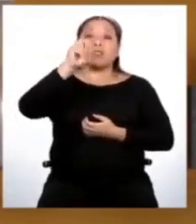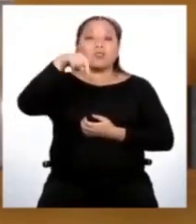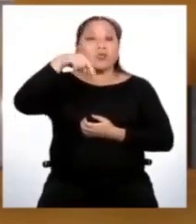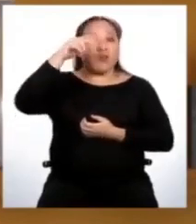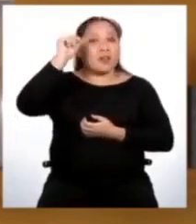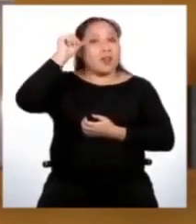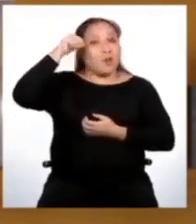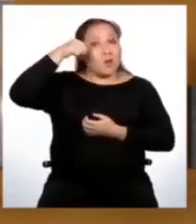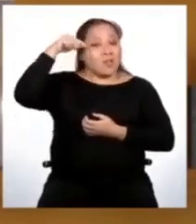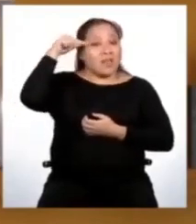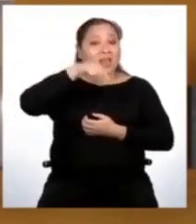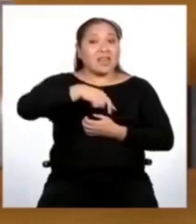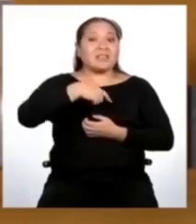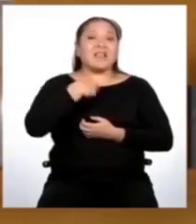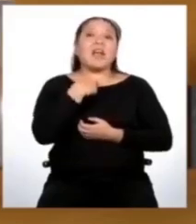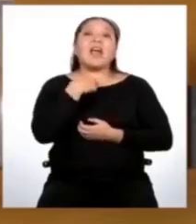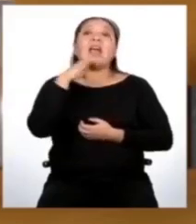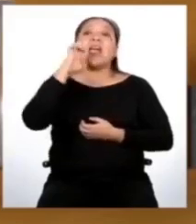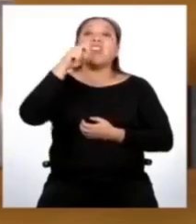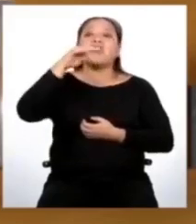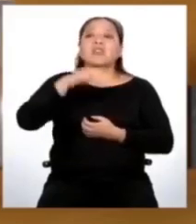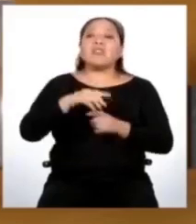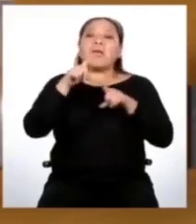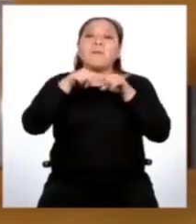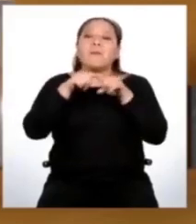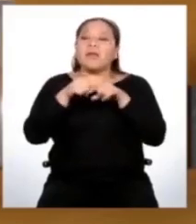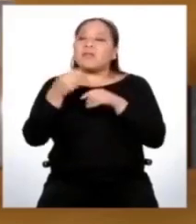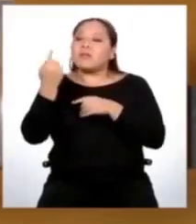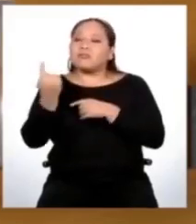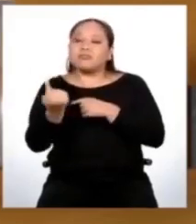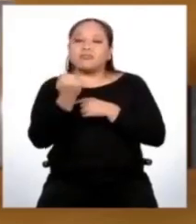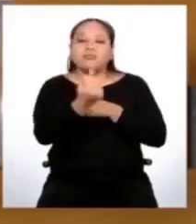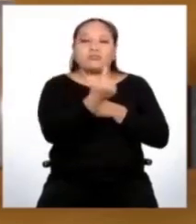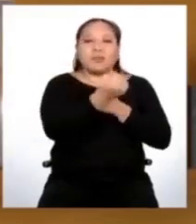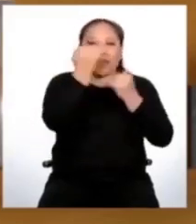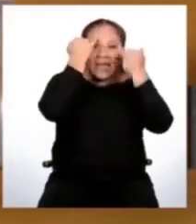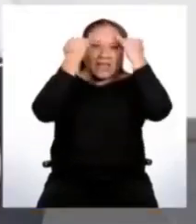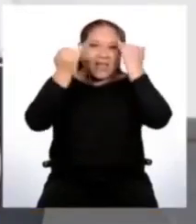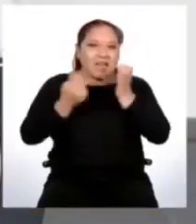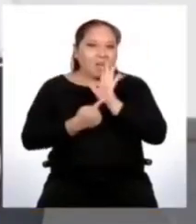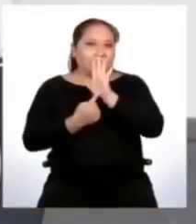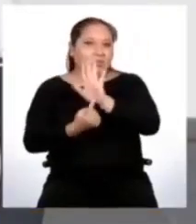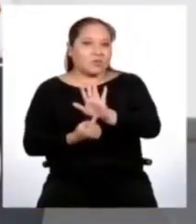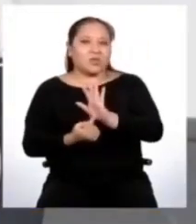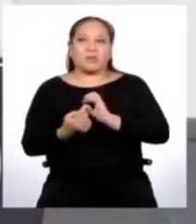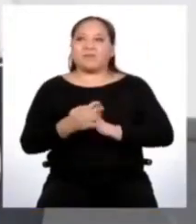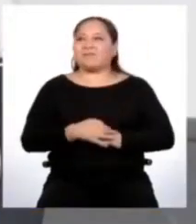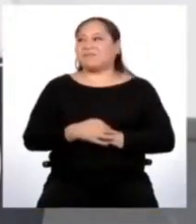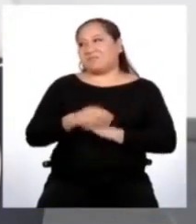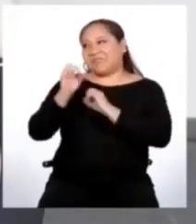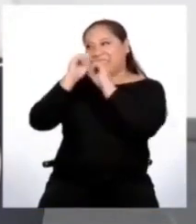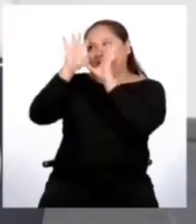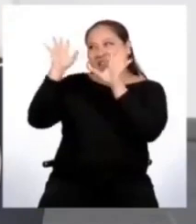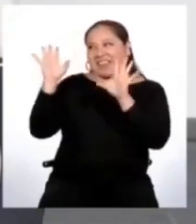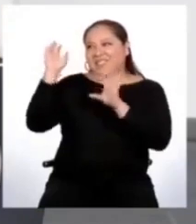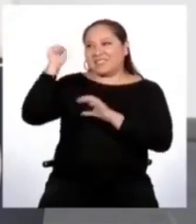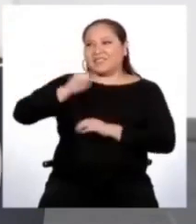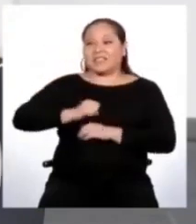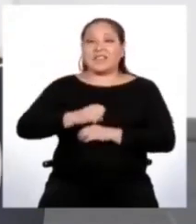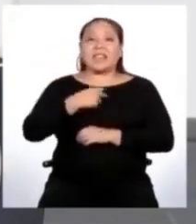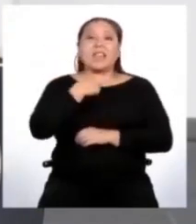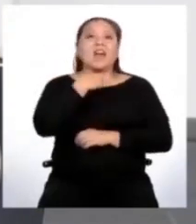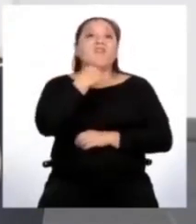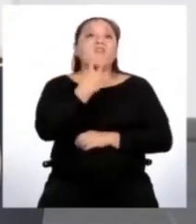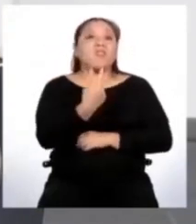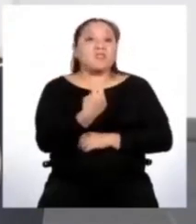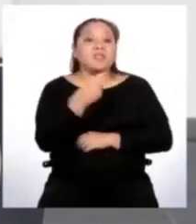nuestros mensajes debe responder al propósito y a la intención que queremos comunicar. Clarísimo todo. La voz